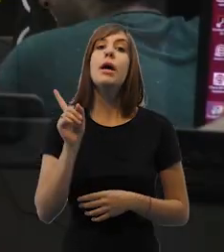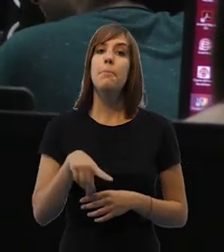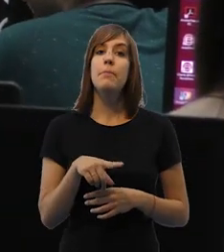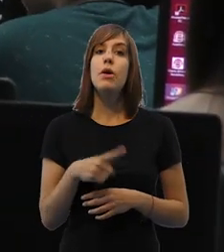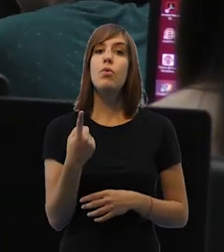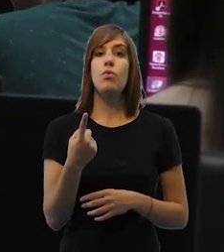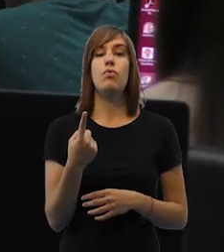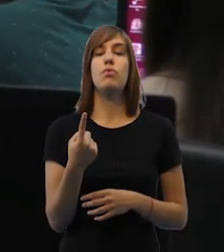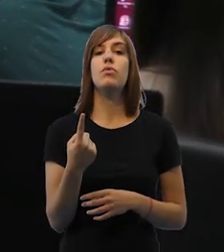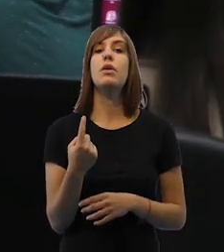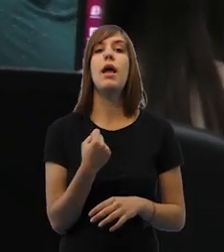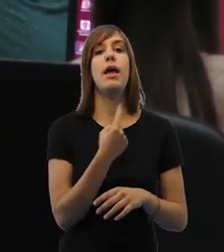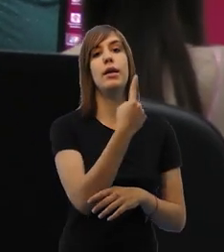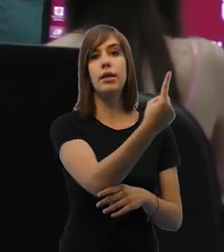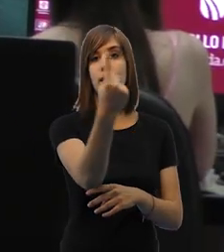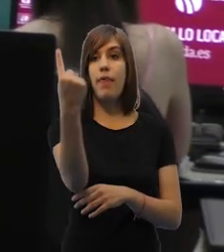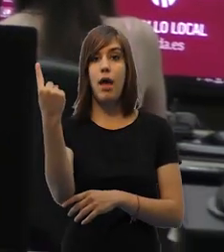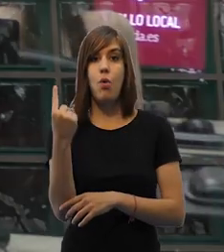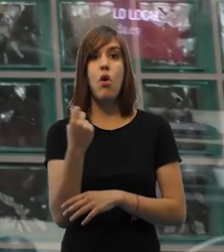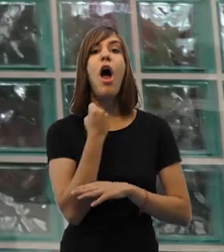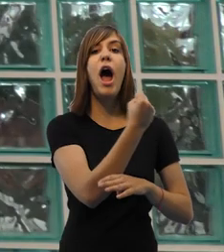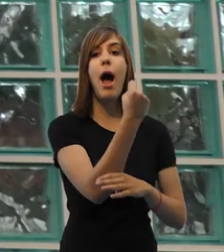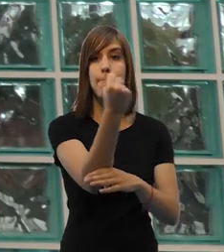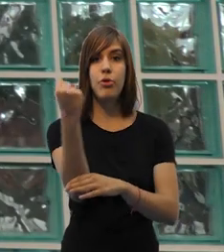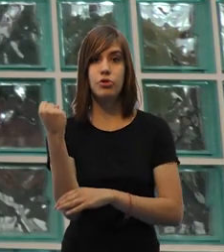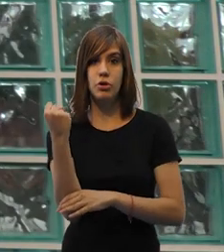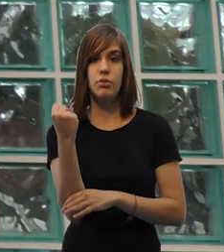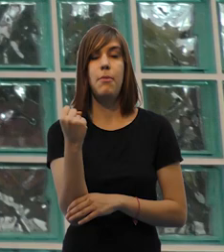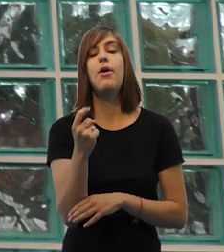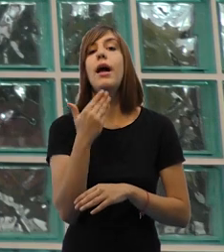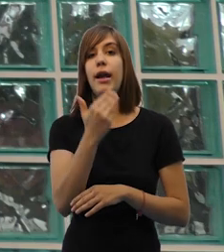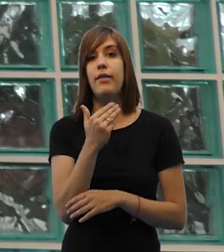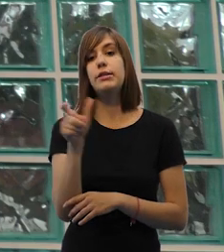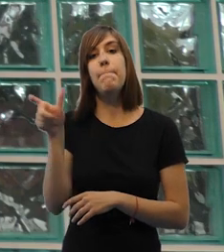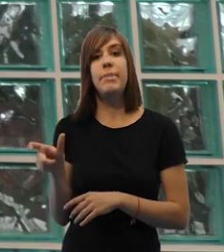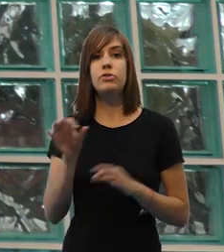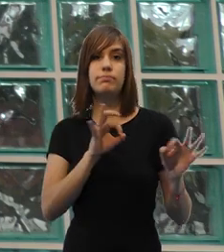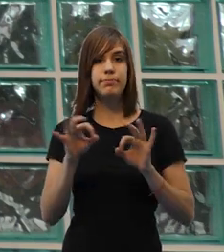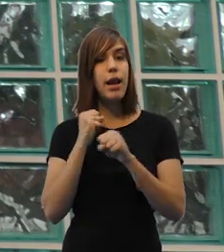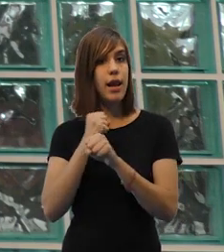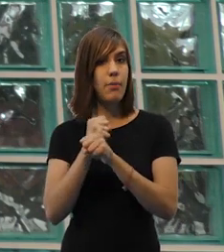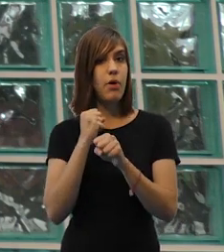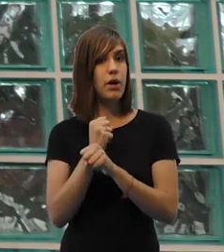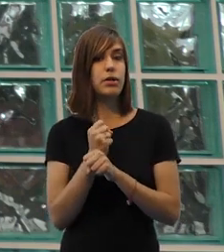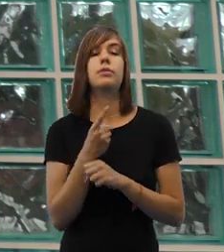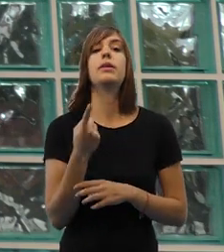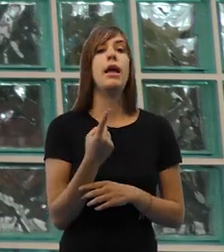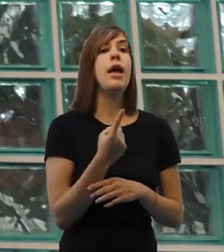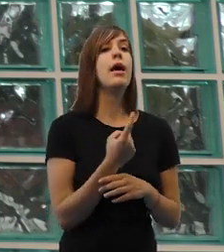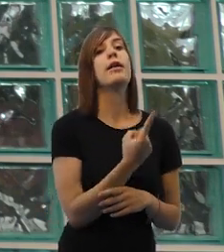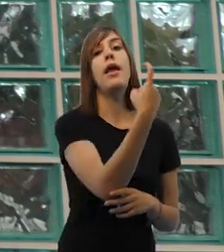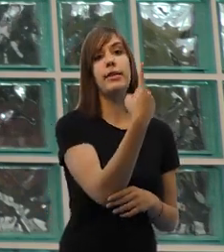un apoyo individualizado por parte de unos preparadores laborales que pueden atender a todas las características, a todas